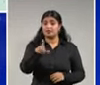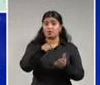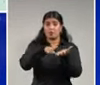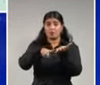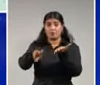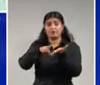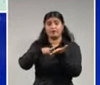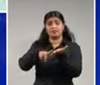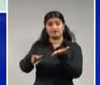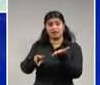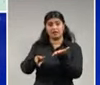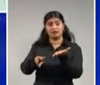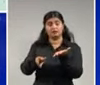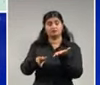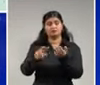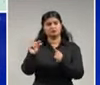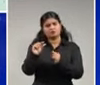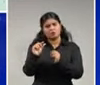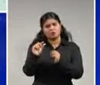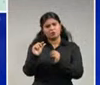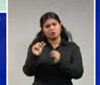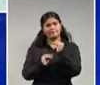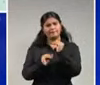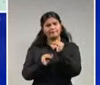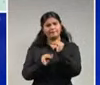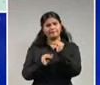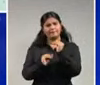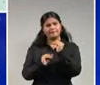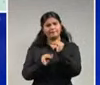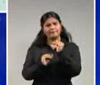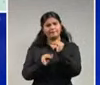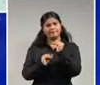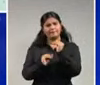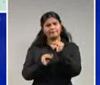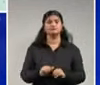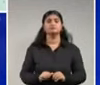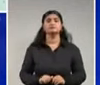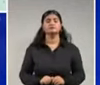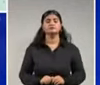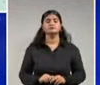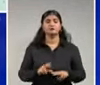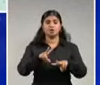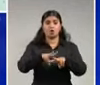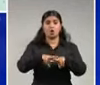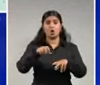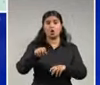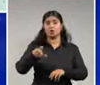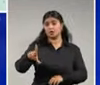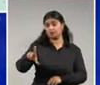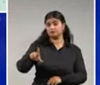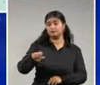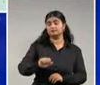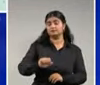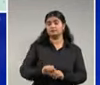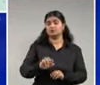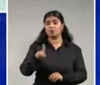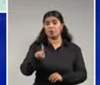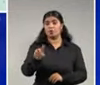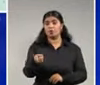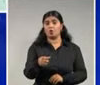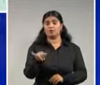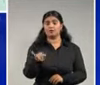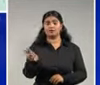superior a la media nacional, o sea, al 0,4%. Holguín con un 1,6%.